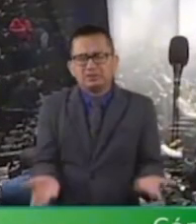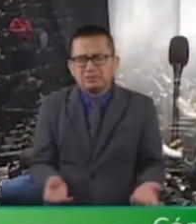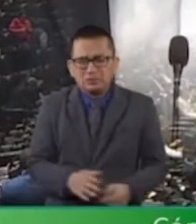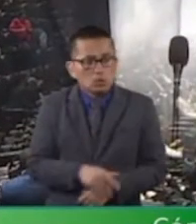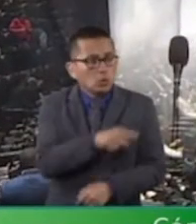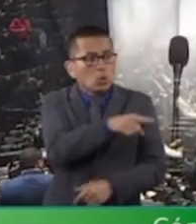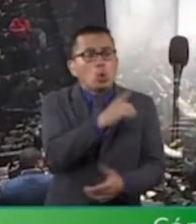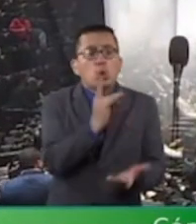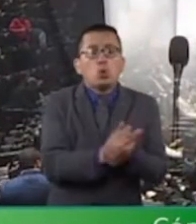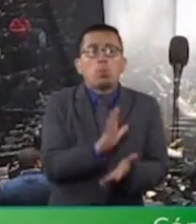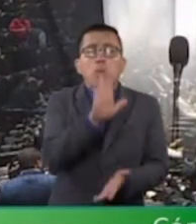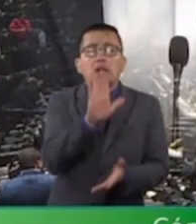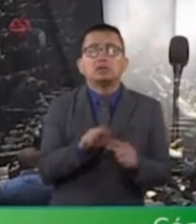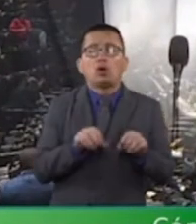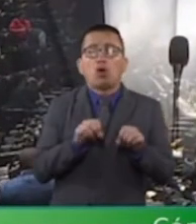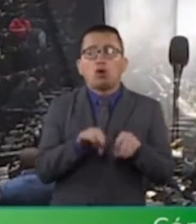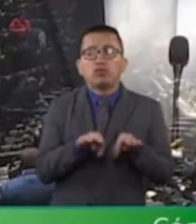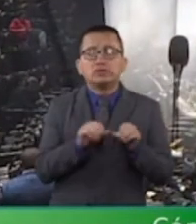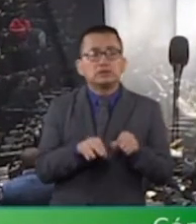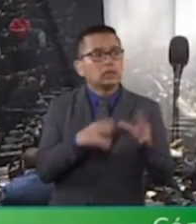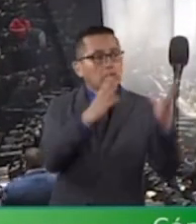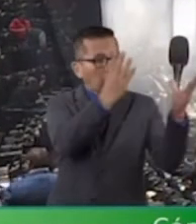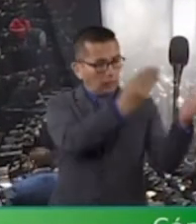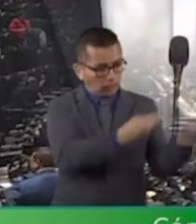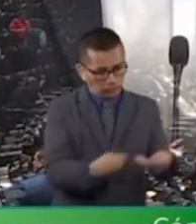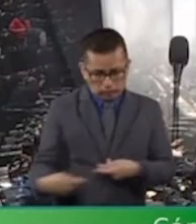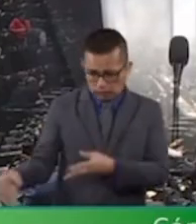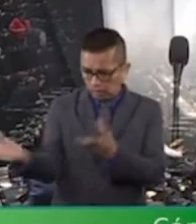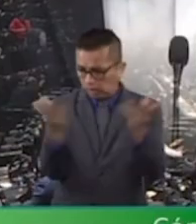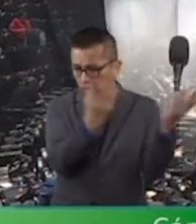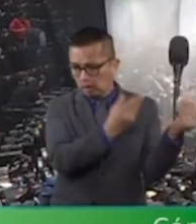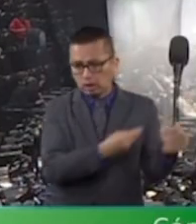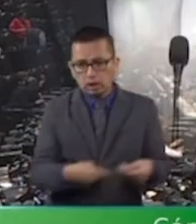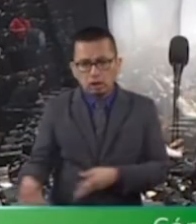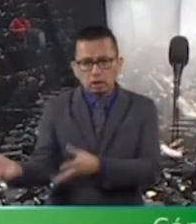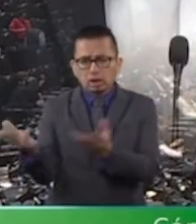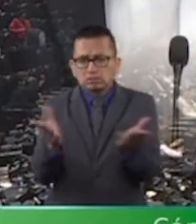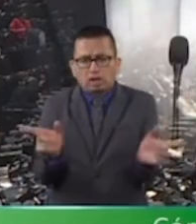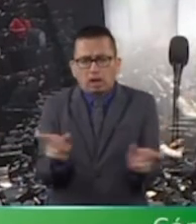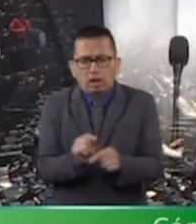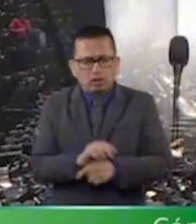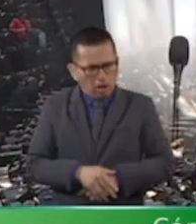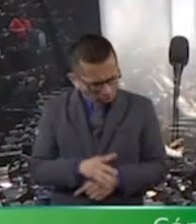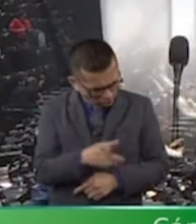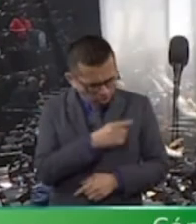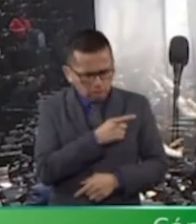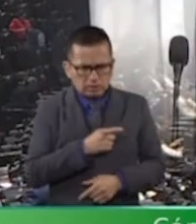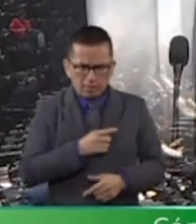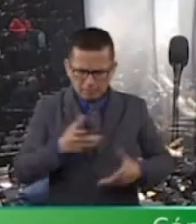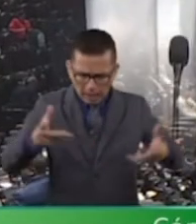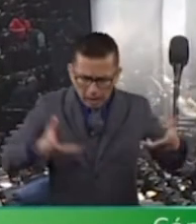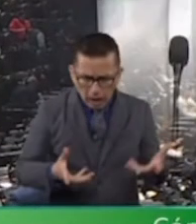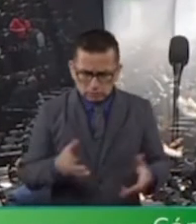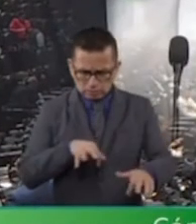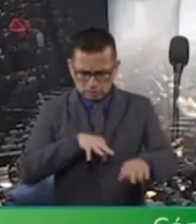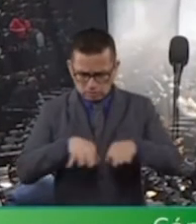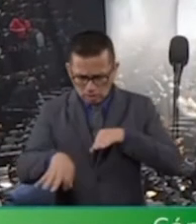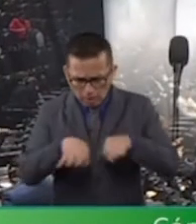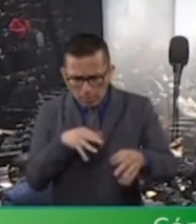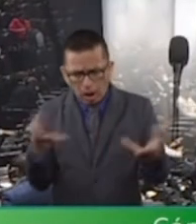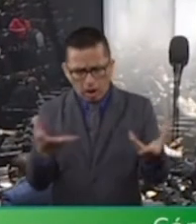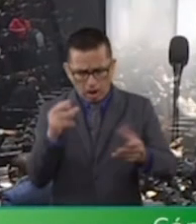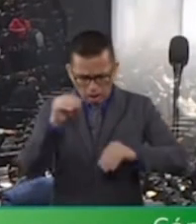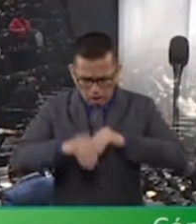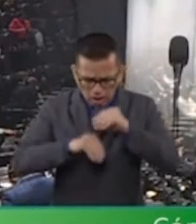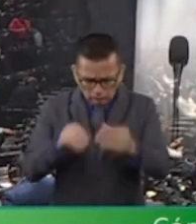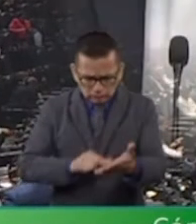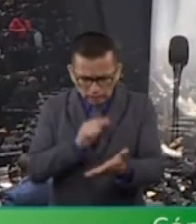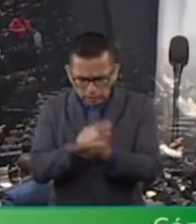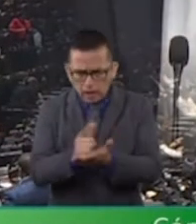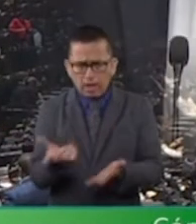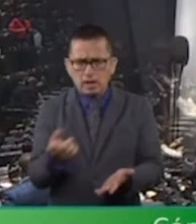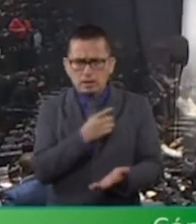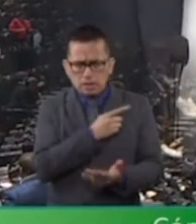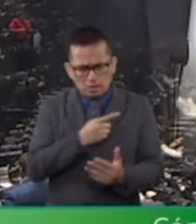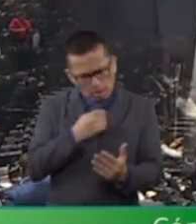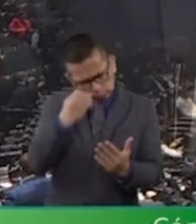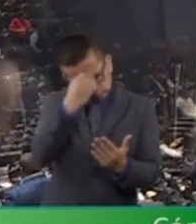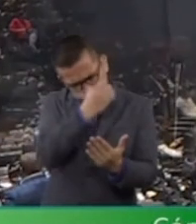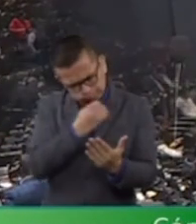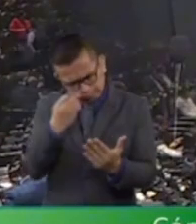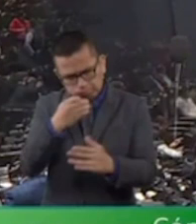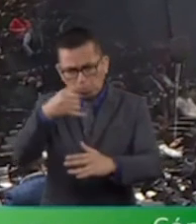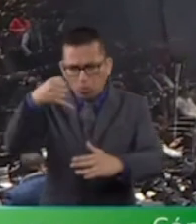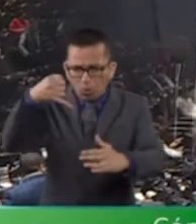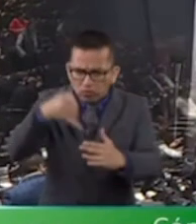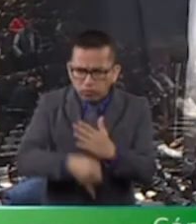pasen a ser congruentes y pasemos a legislar. Vayamos a fondo a la materia, vayamos a entender que hay